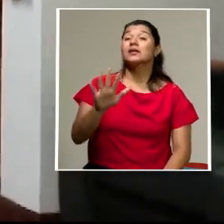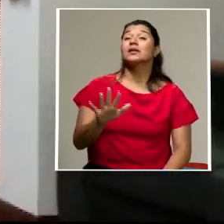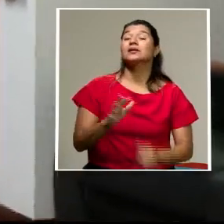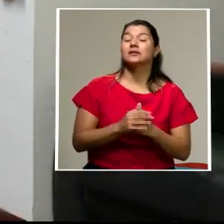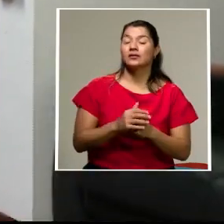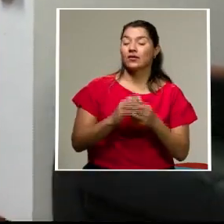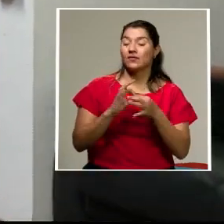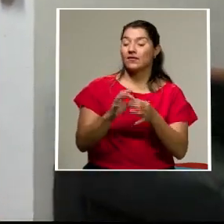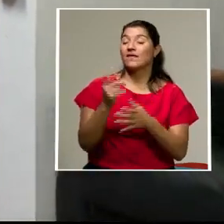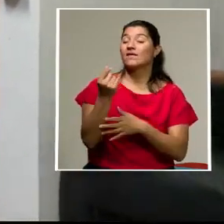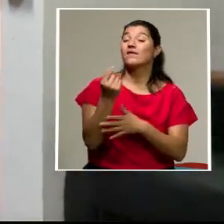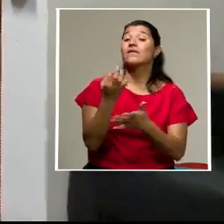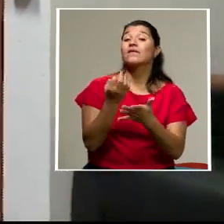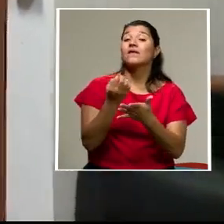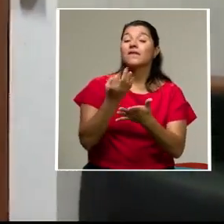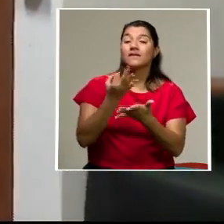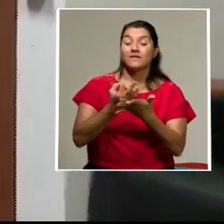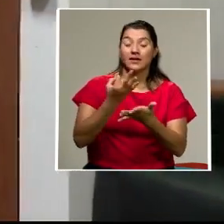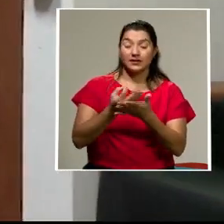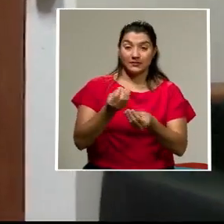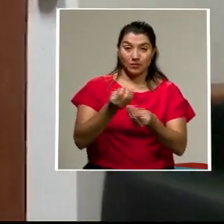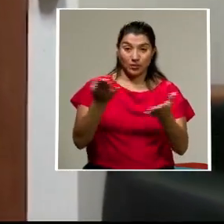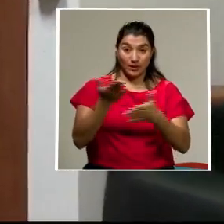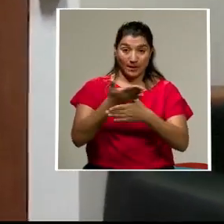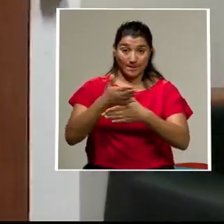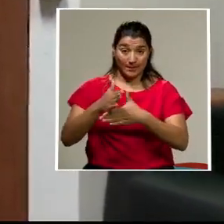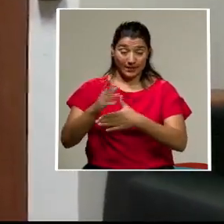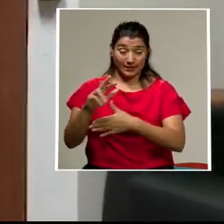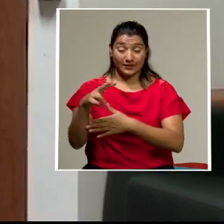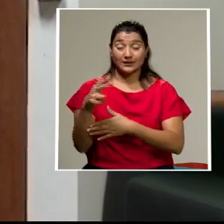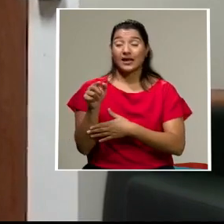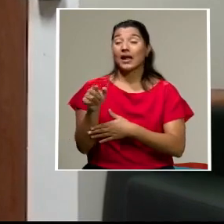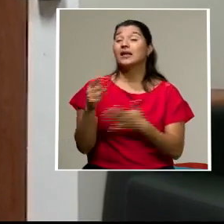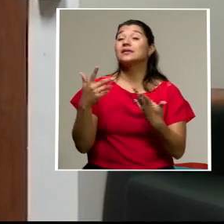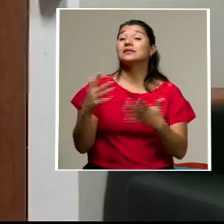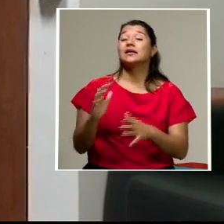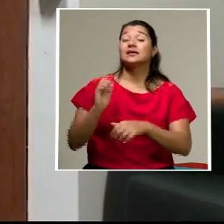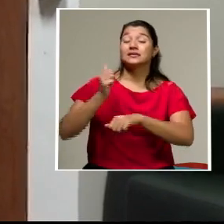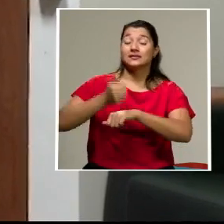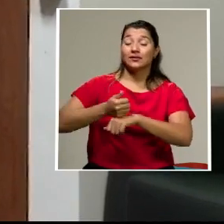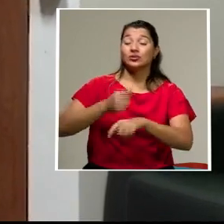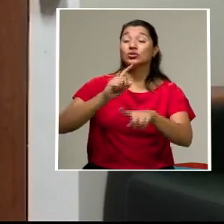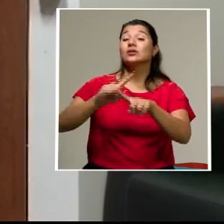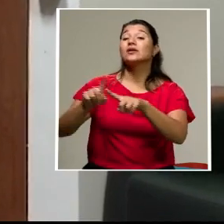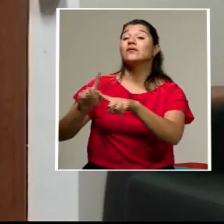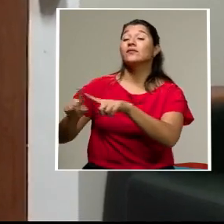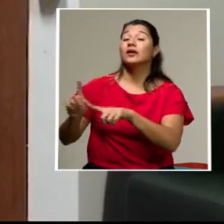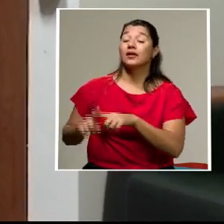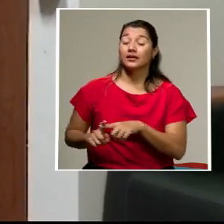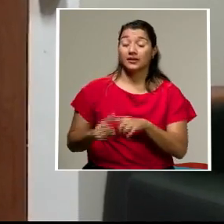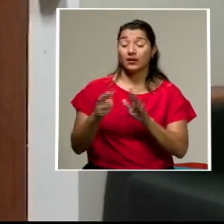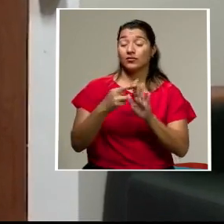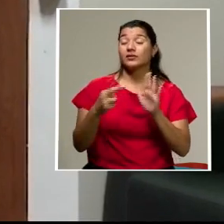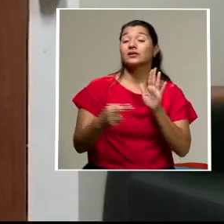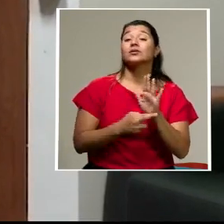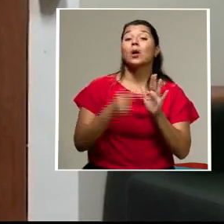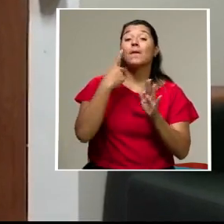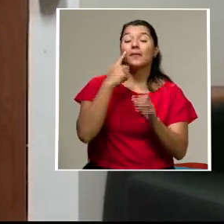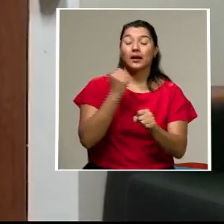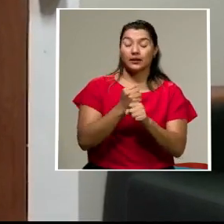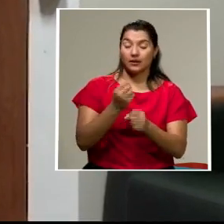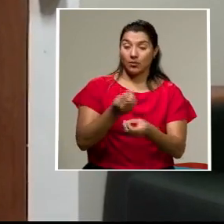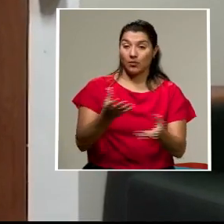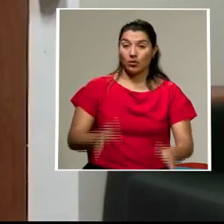Finanzas Públicas, en su título tercero, ya estableció una serie de restricciones al empleo